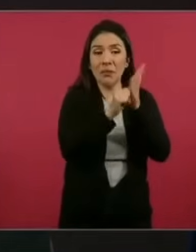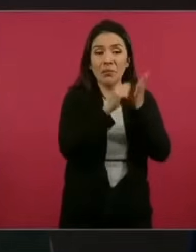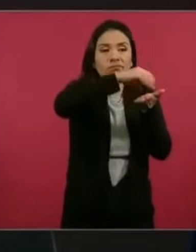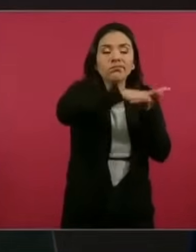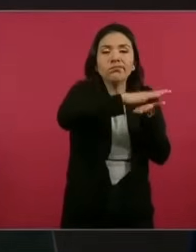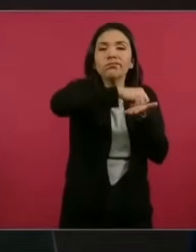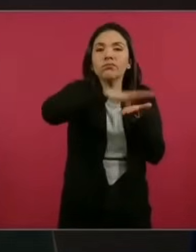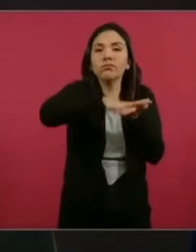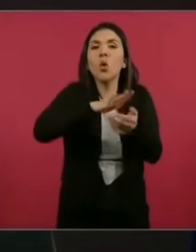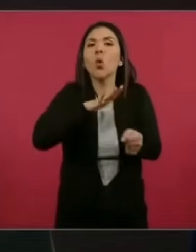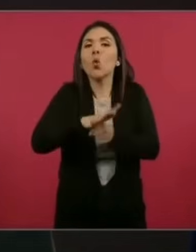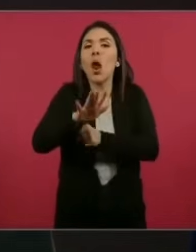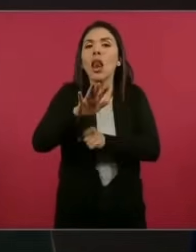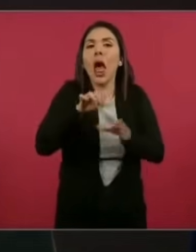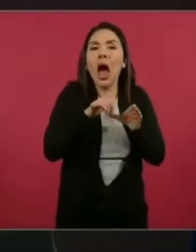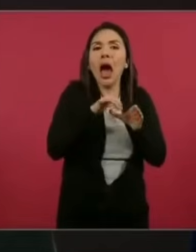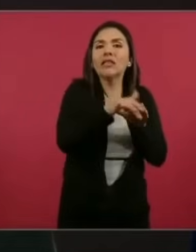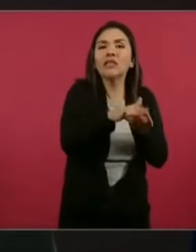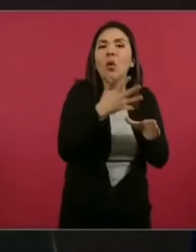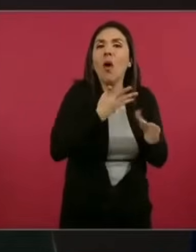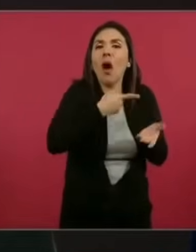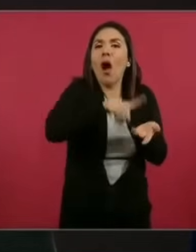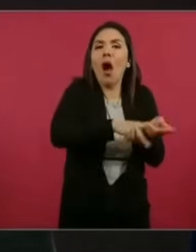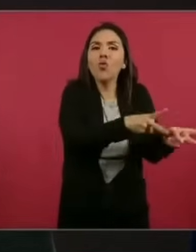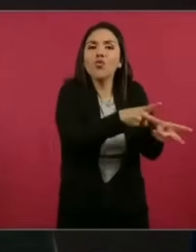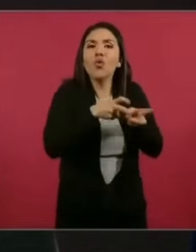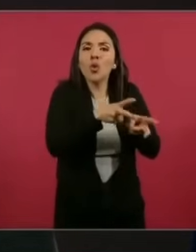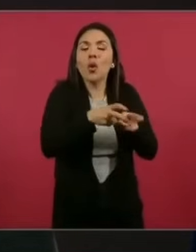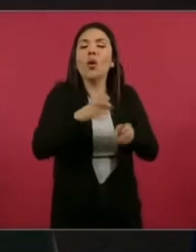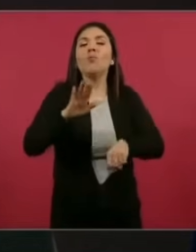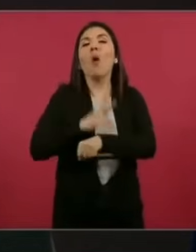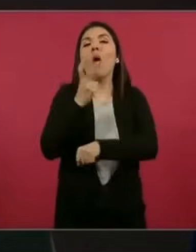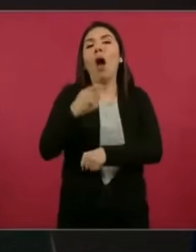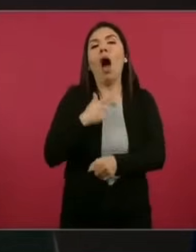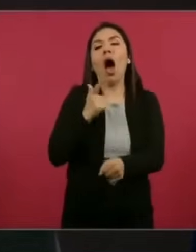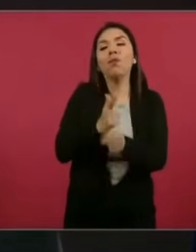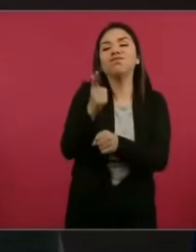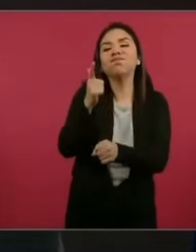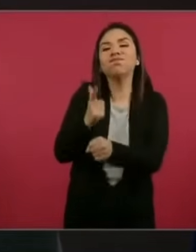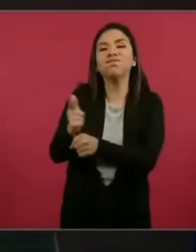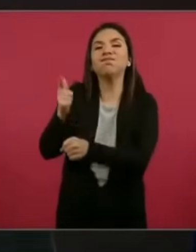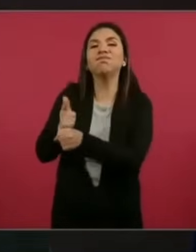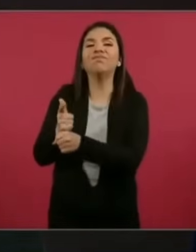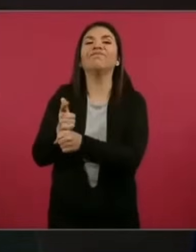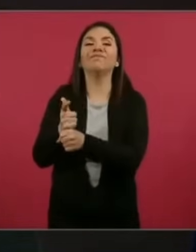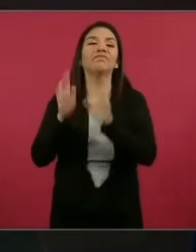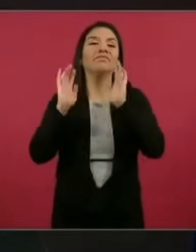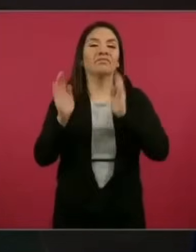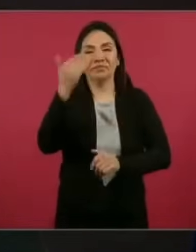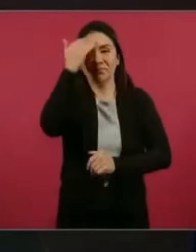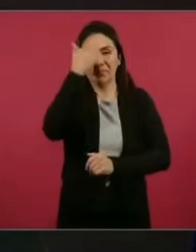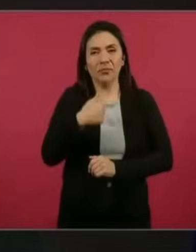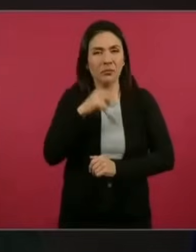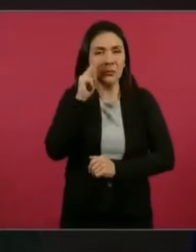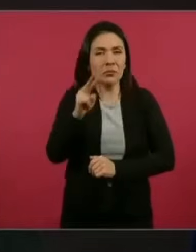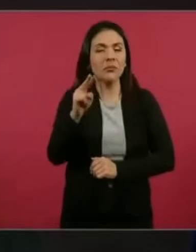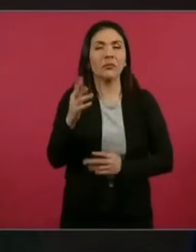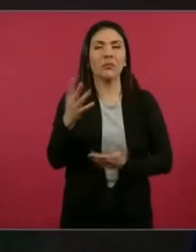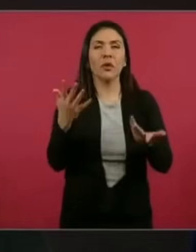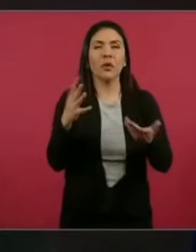que fueron sustraídos y con eso nos damos cuenta, también después de haber corrido todas